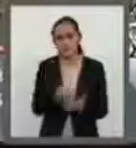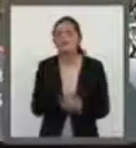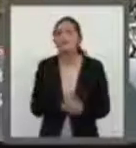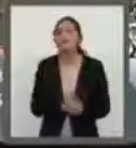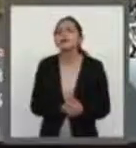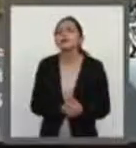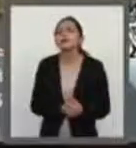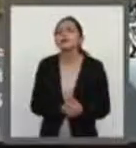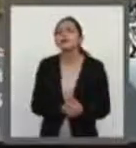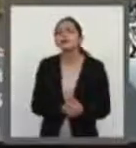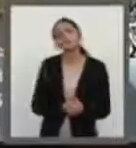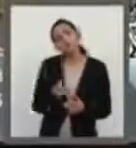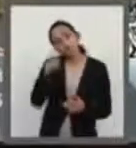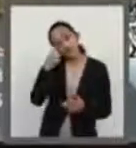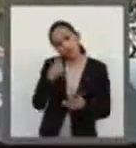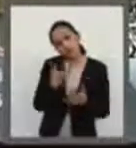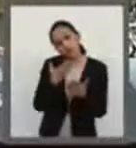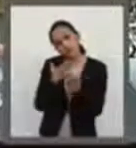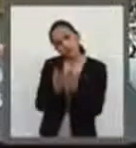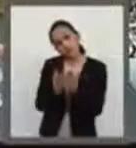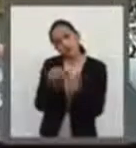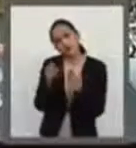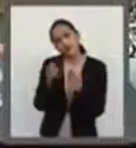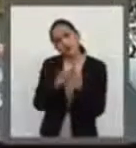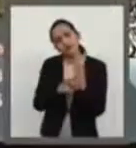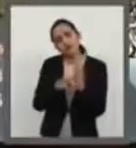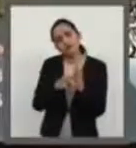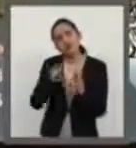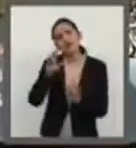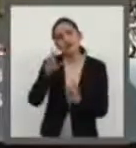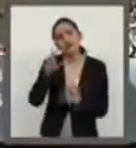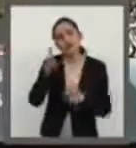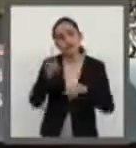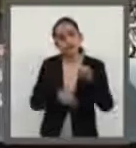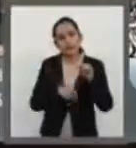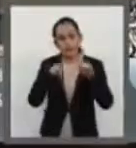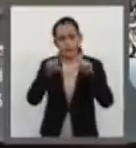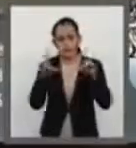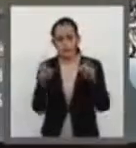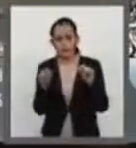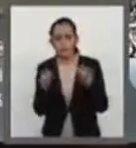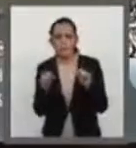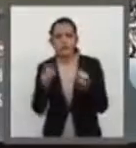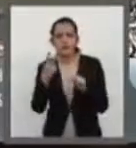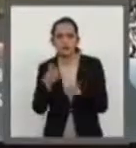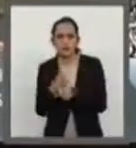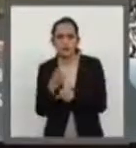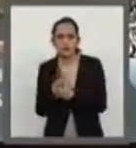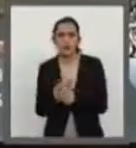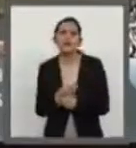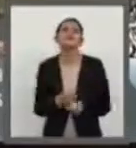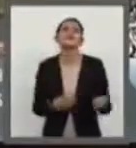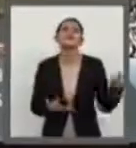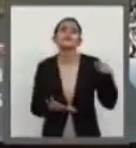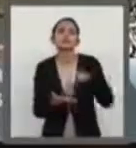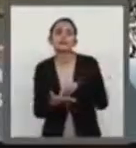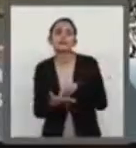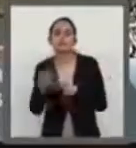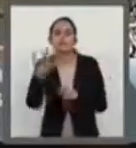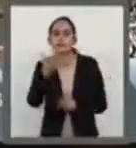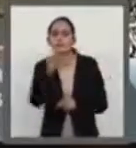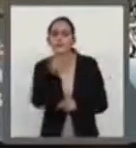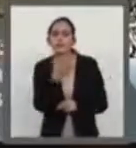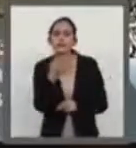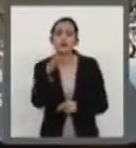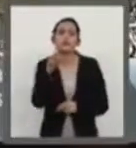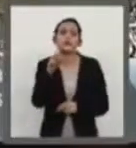para presentar reservas al artículo 50, párrafo primero, y eliminar para el párrafo segundo, tiene el uso de la tribuna hasta por 5 minutos